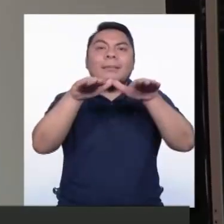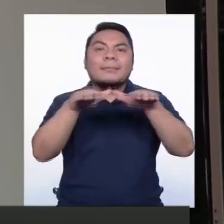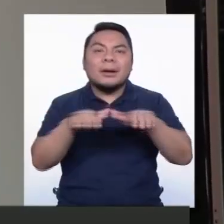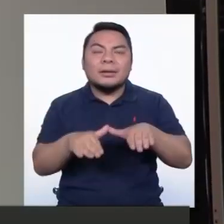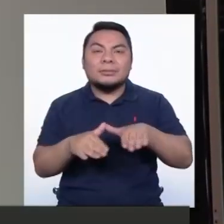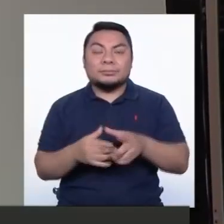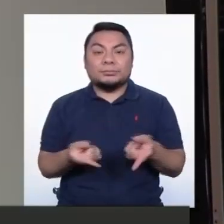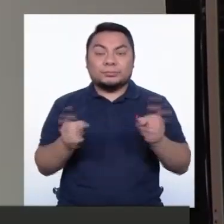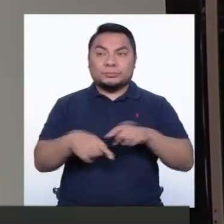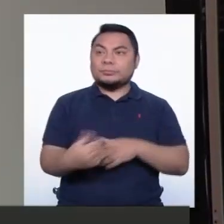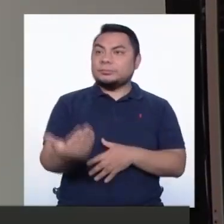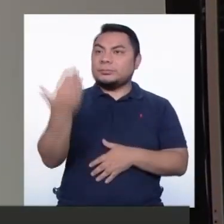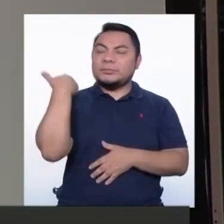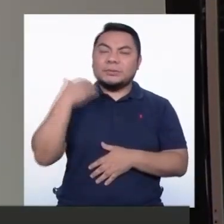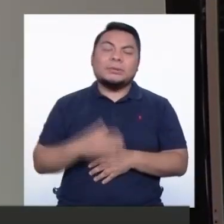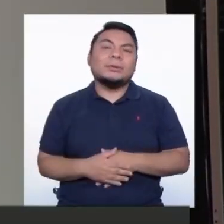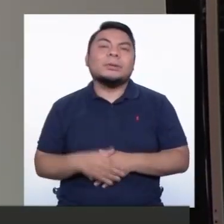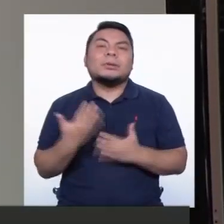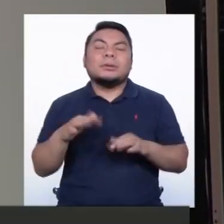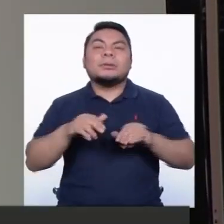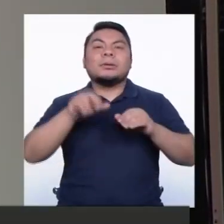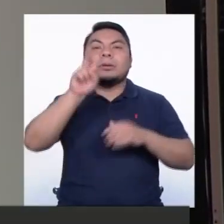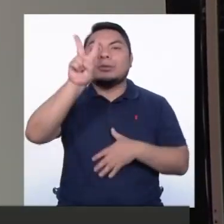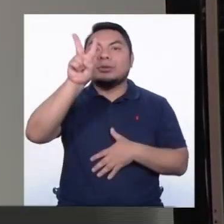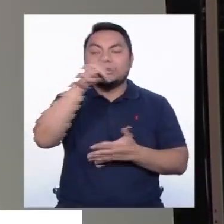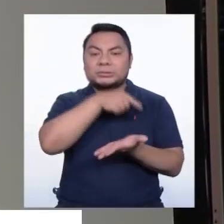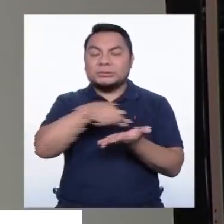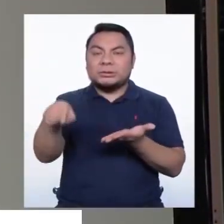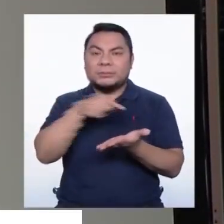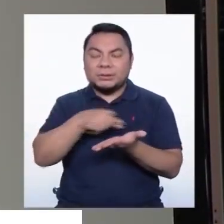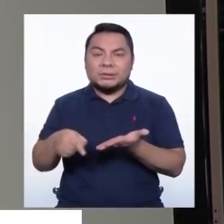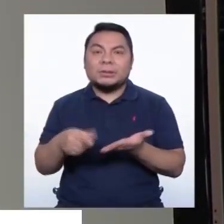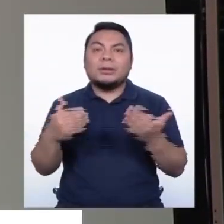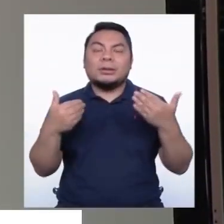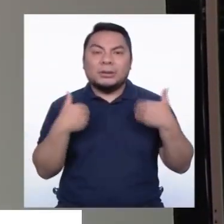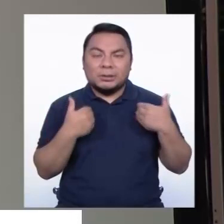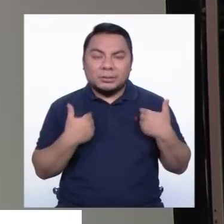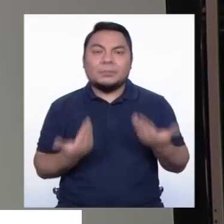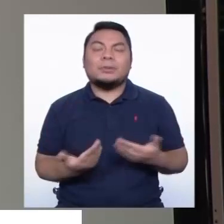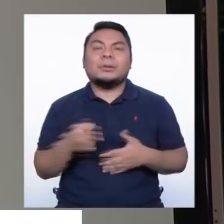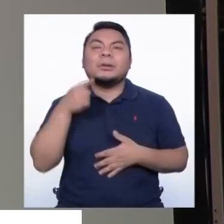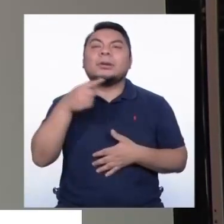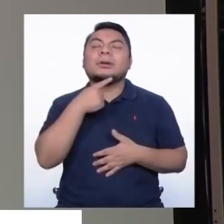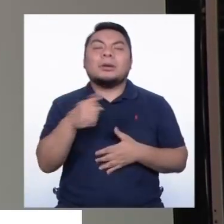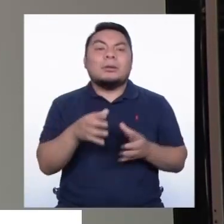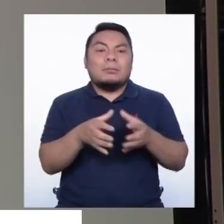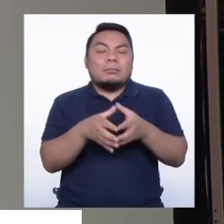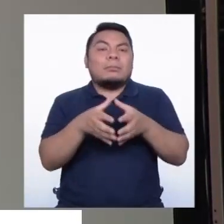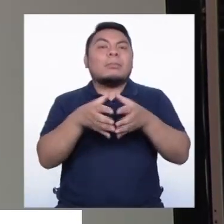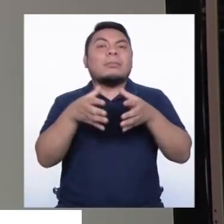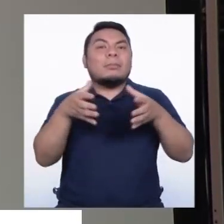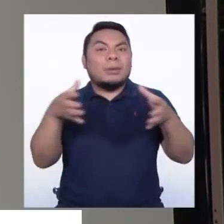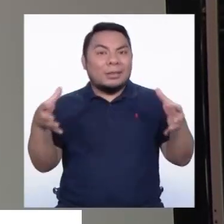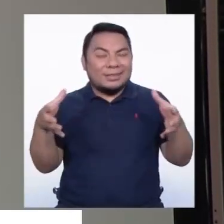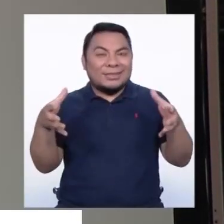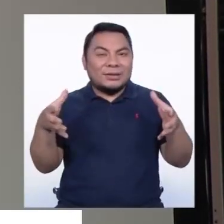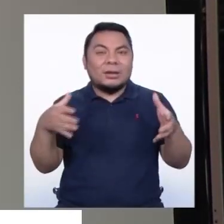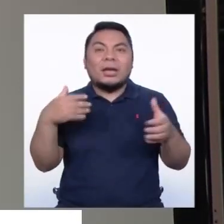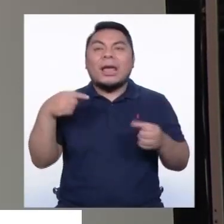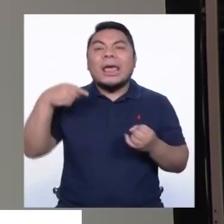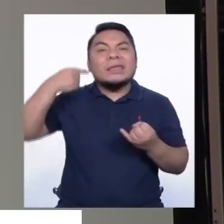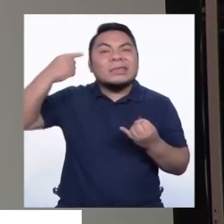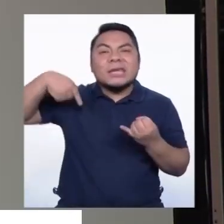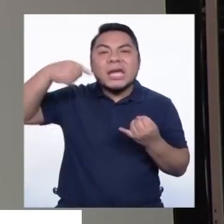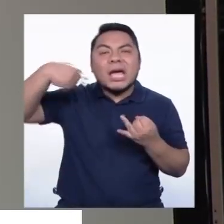Cuando tuvimos la evaluación hace 2 semanas, teníamos que el incremento